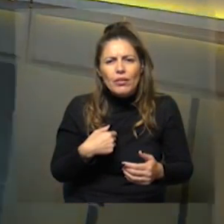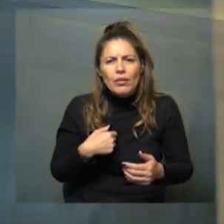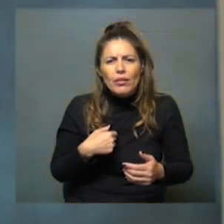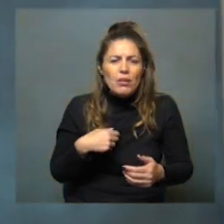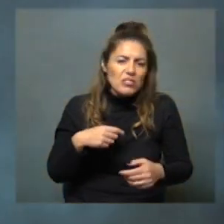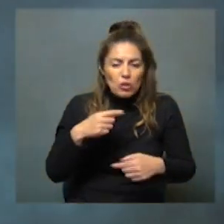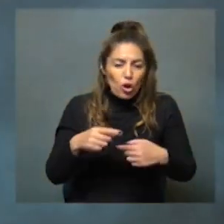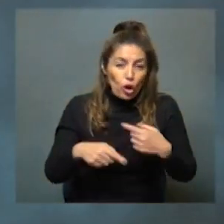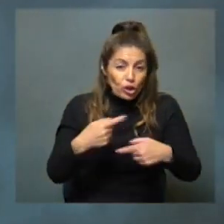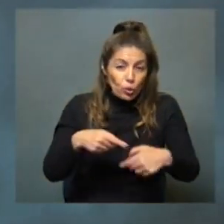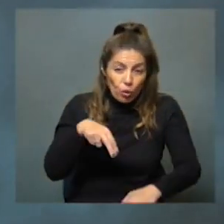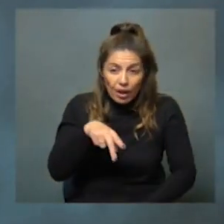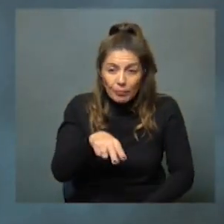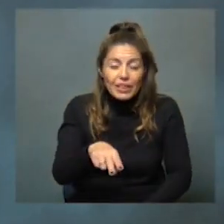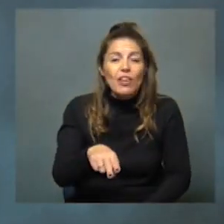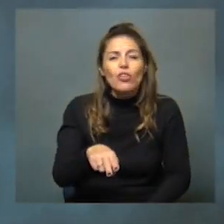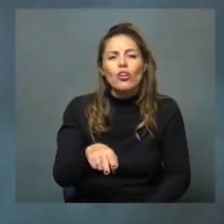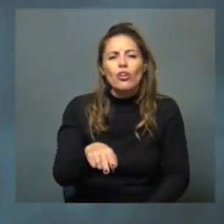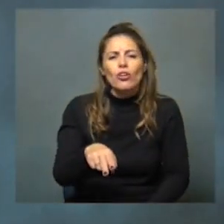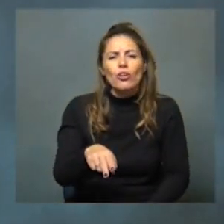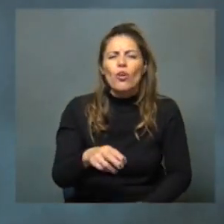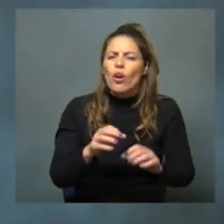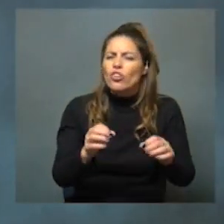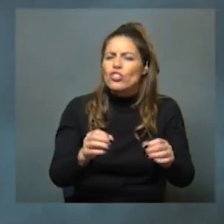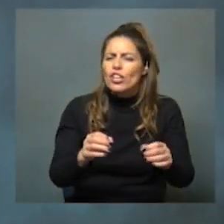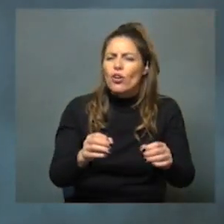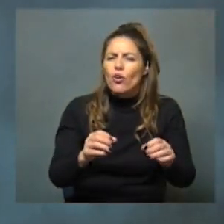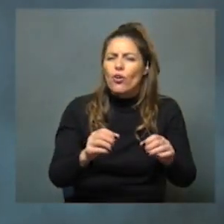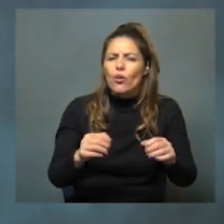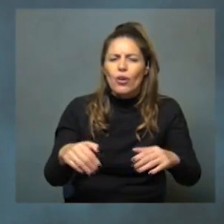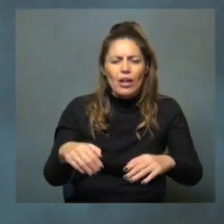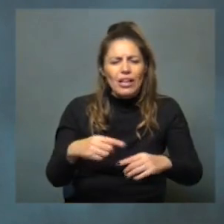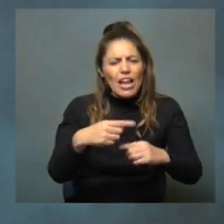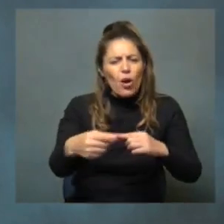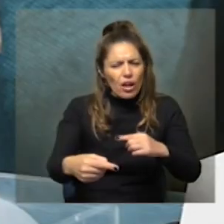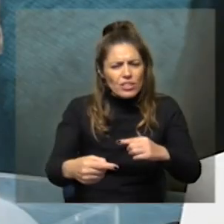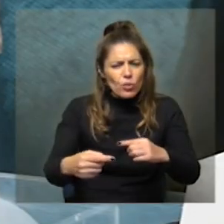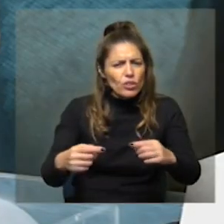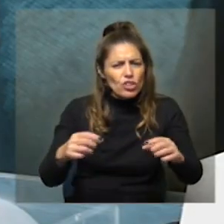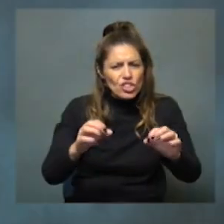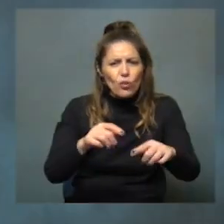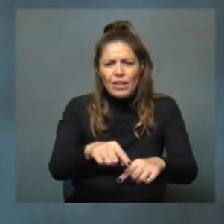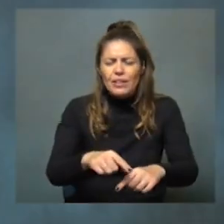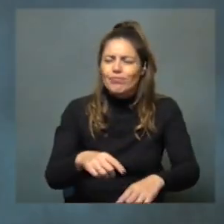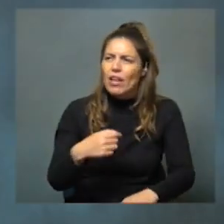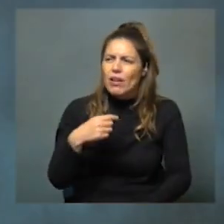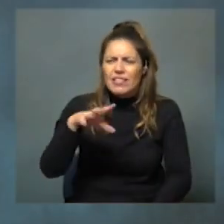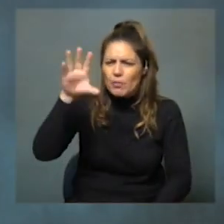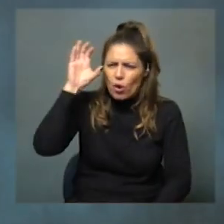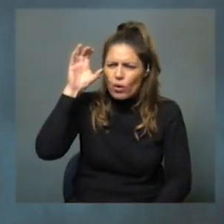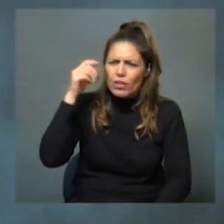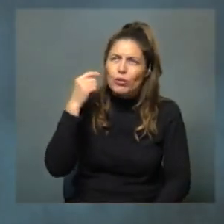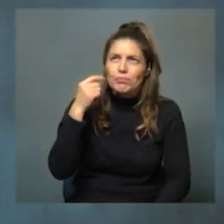cuadra que estábamos, y yo cuando llego al final de la cuadra, a ver si me acordaba todavía,